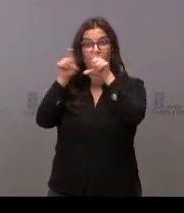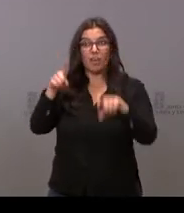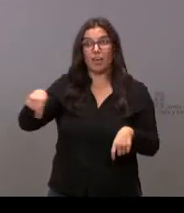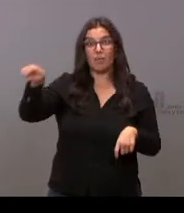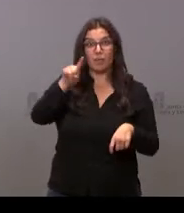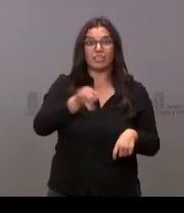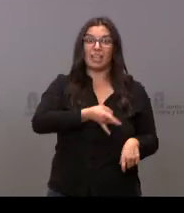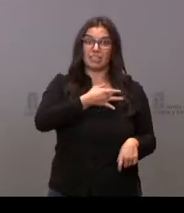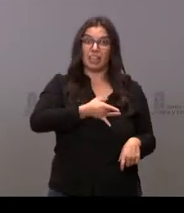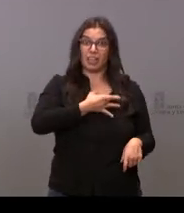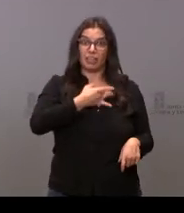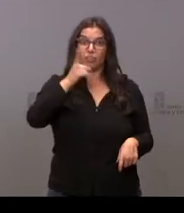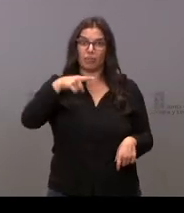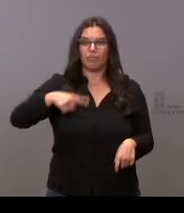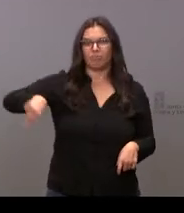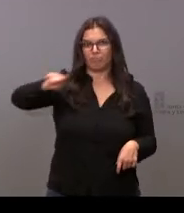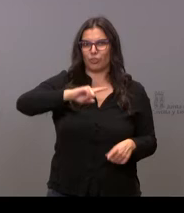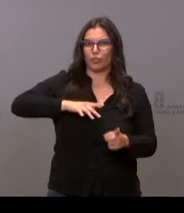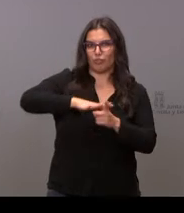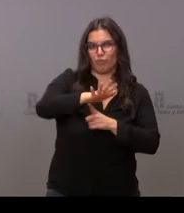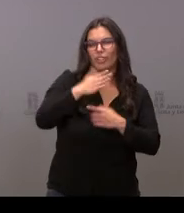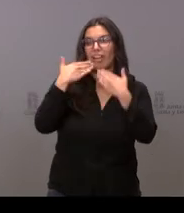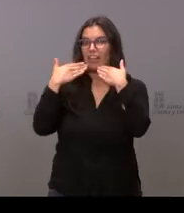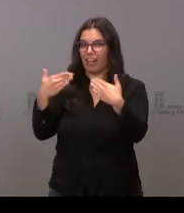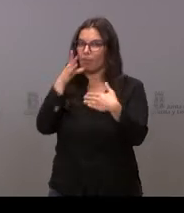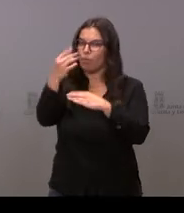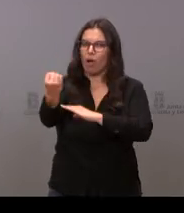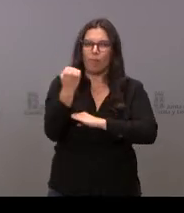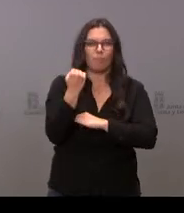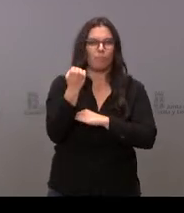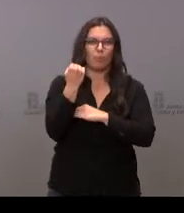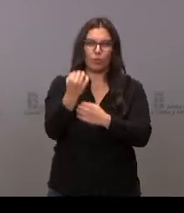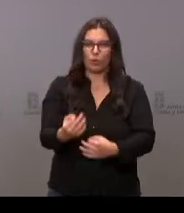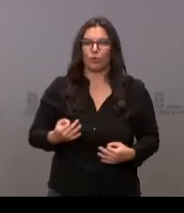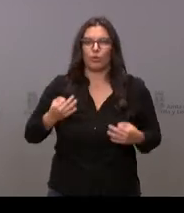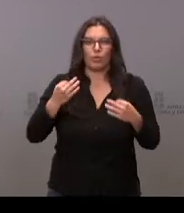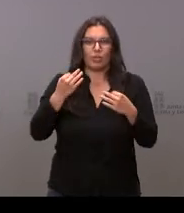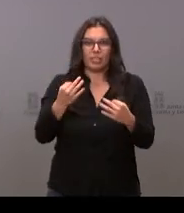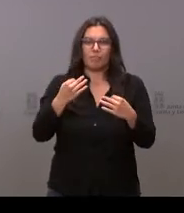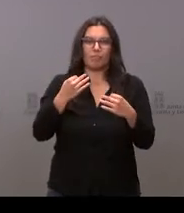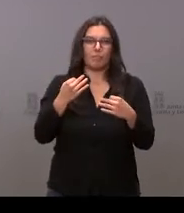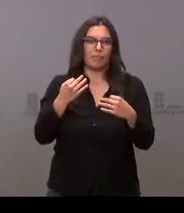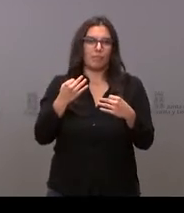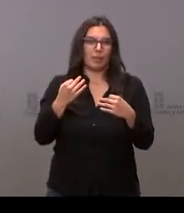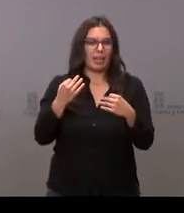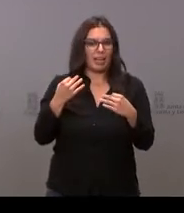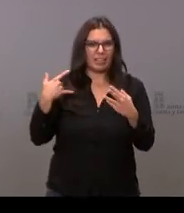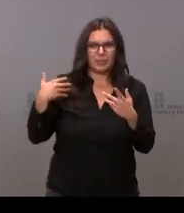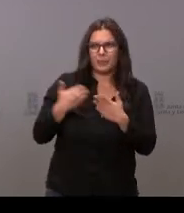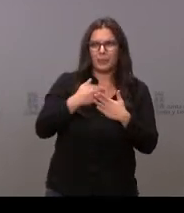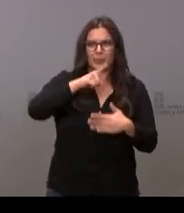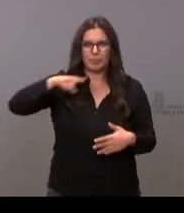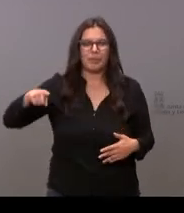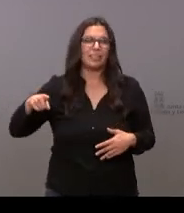sindicales tenéis mucho que ver gracias por el apoyo que nos estáis dando durante todos estos meses